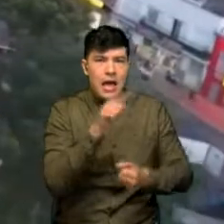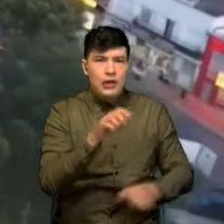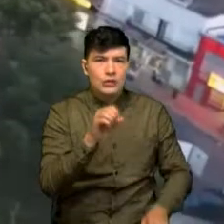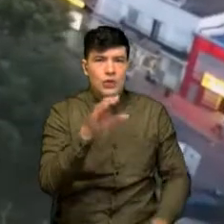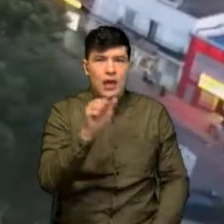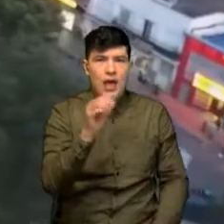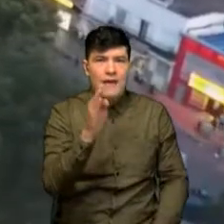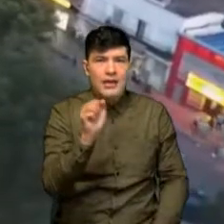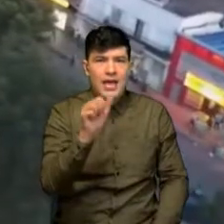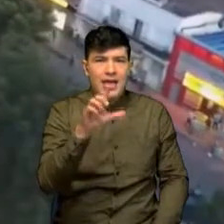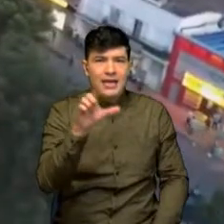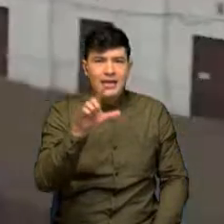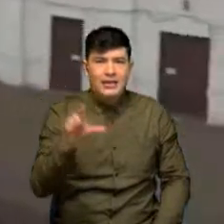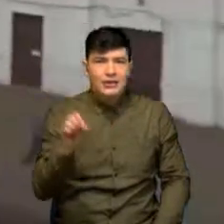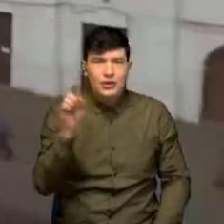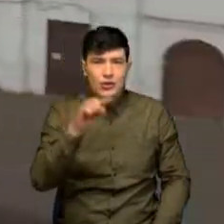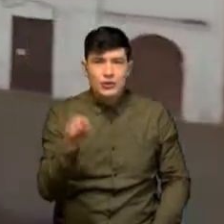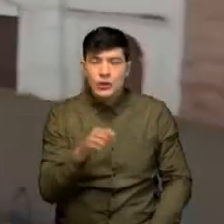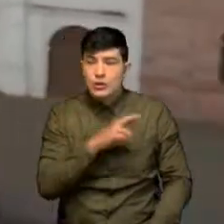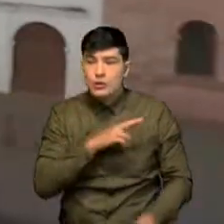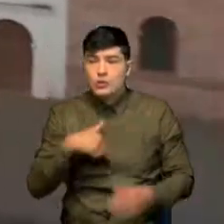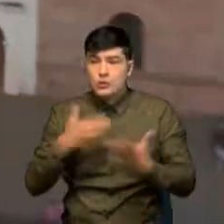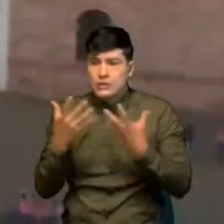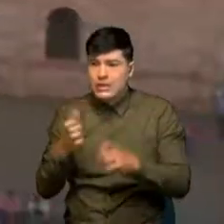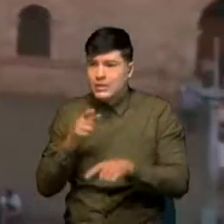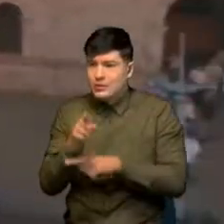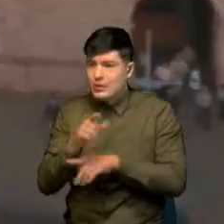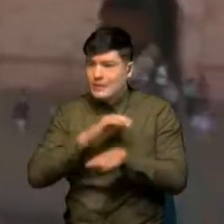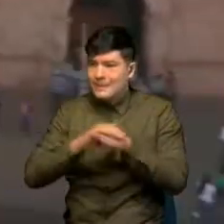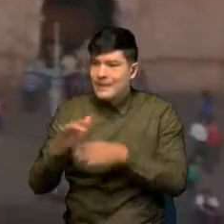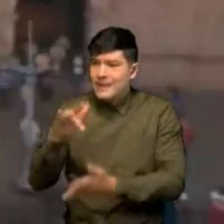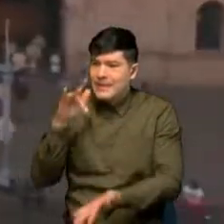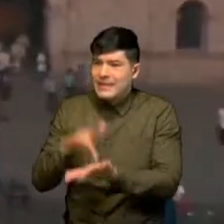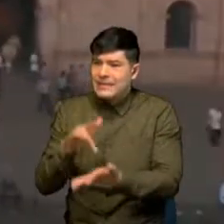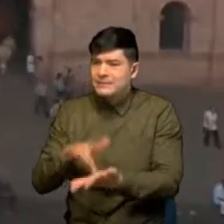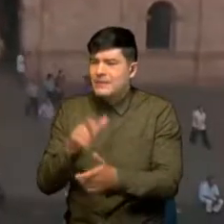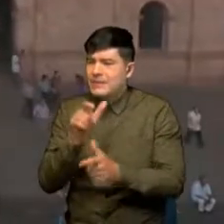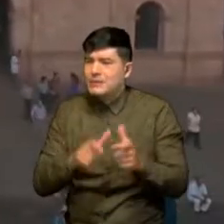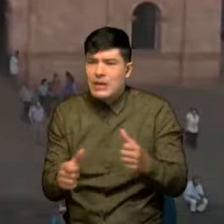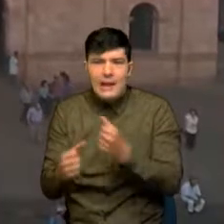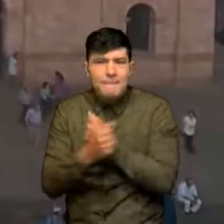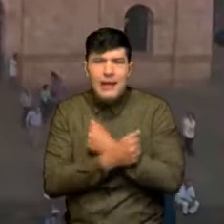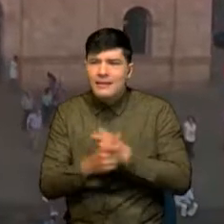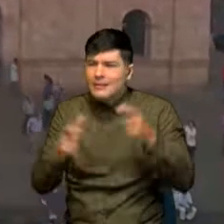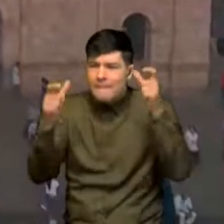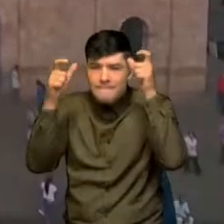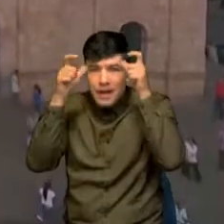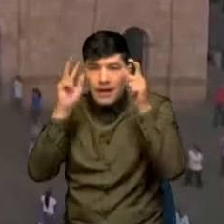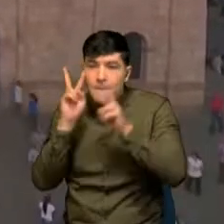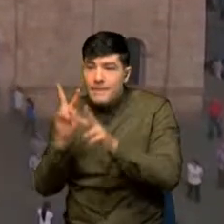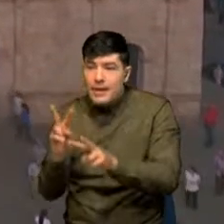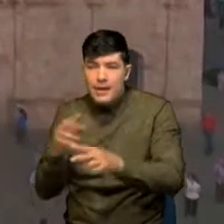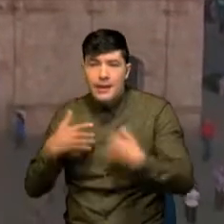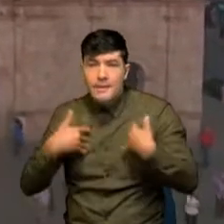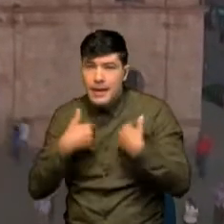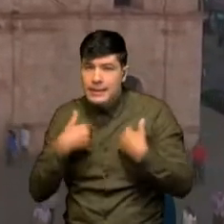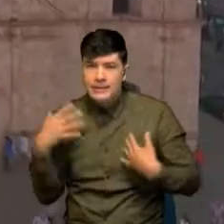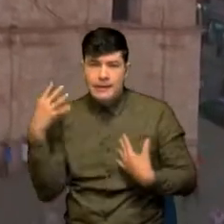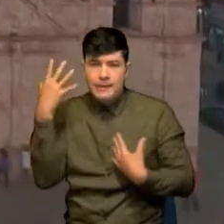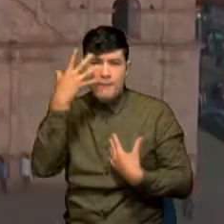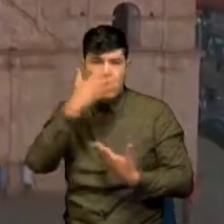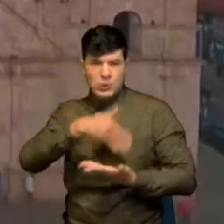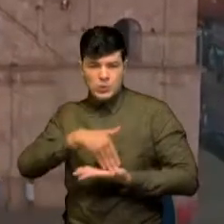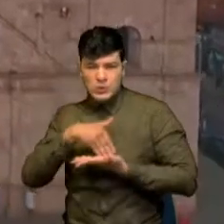en esa oportunidad queremos que se vinculen, que puedan participar, quienes son amantes de la ganadería también lo puedan hacer, no solamente para participar, sino también